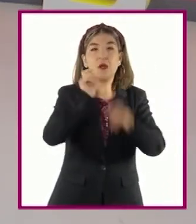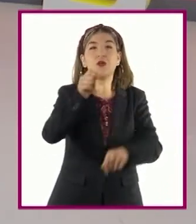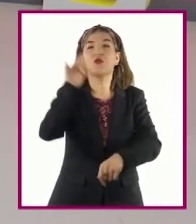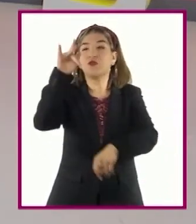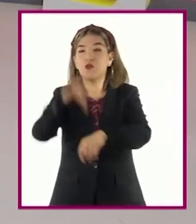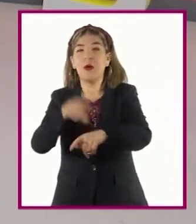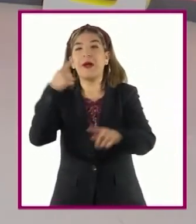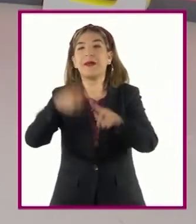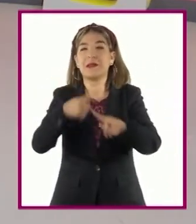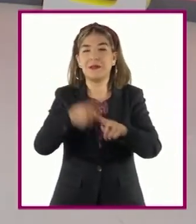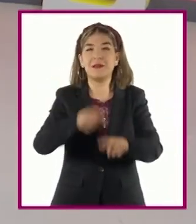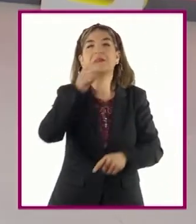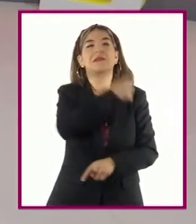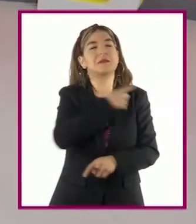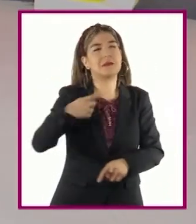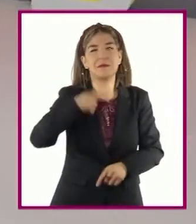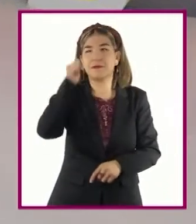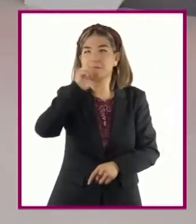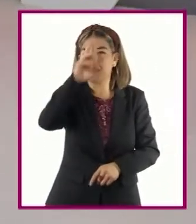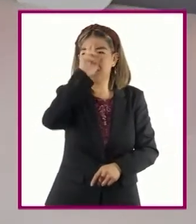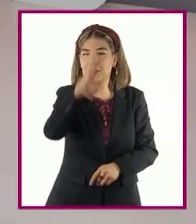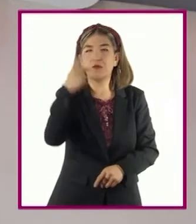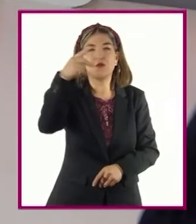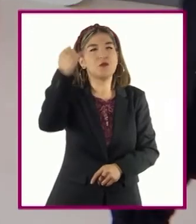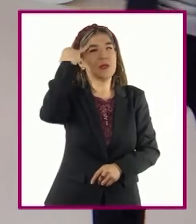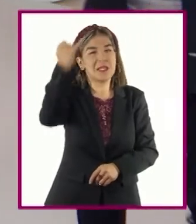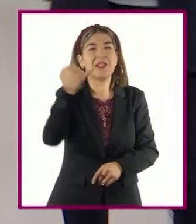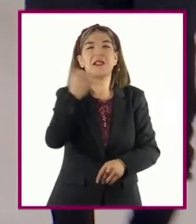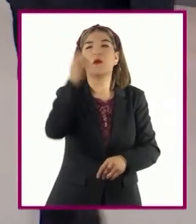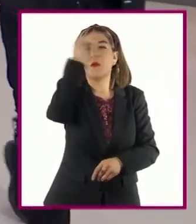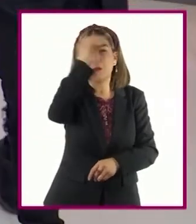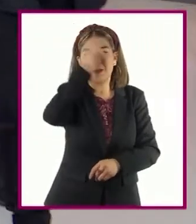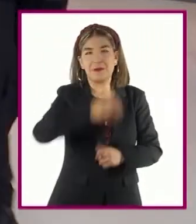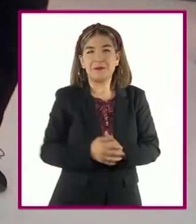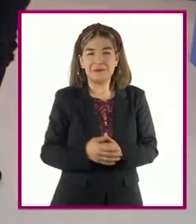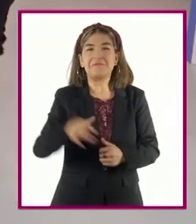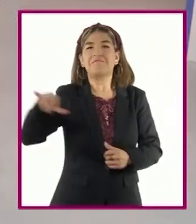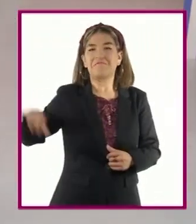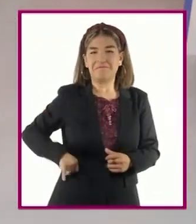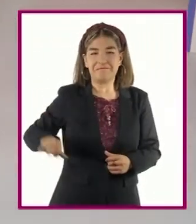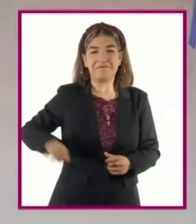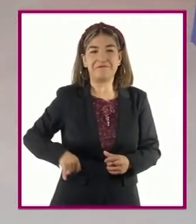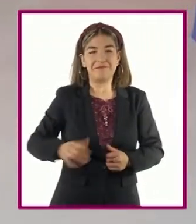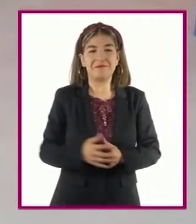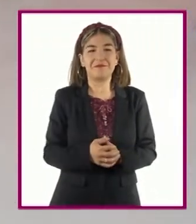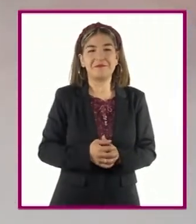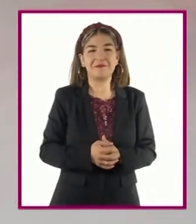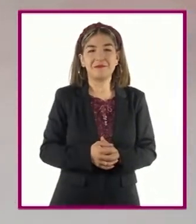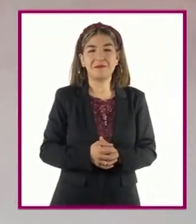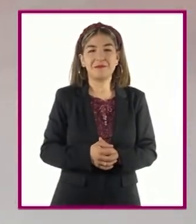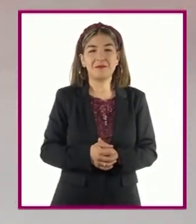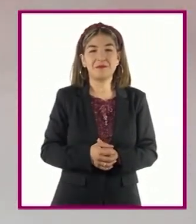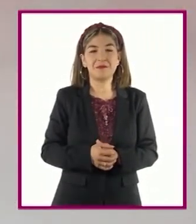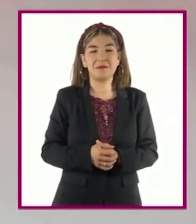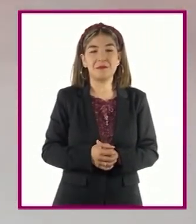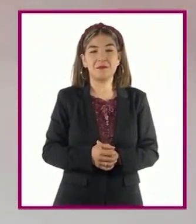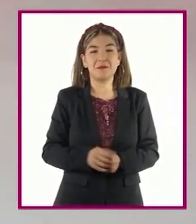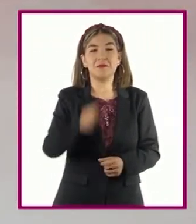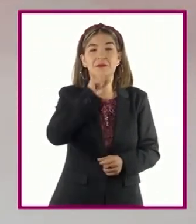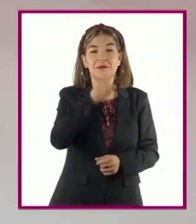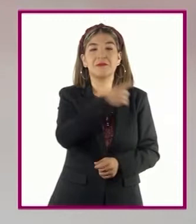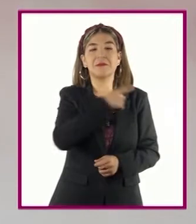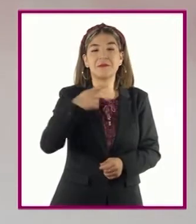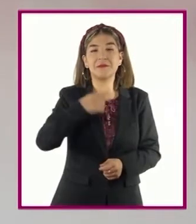ideas, siempre respetando a los demás. ¡Qué interesante, profesora! Tomando en cuenta que